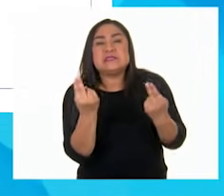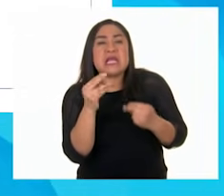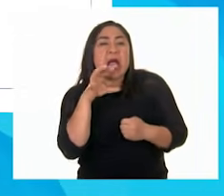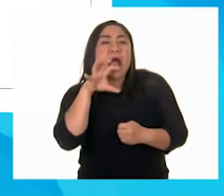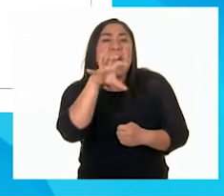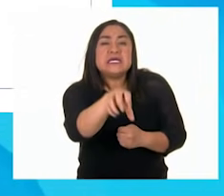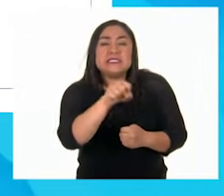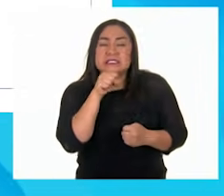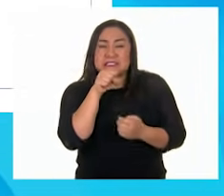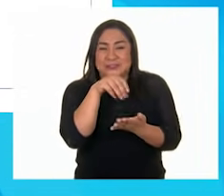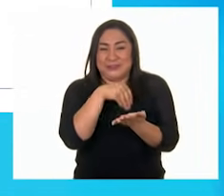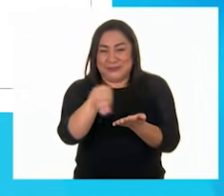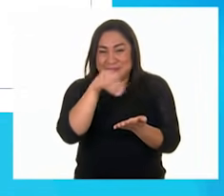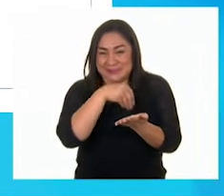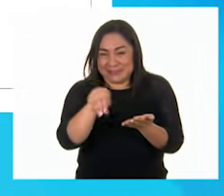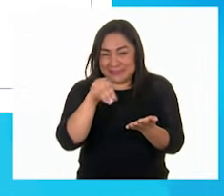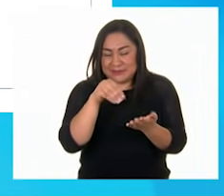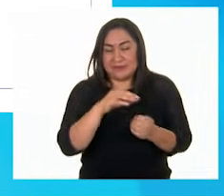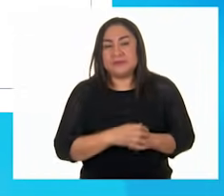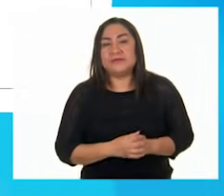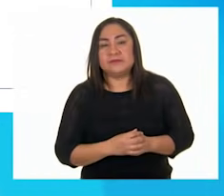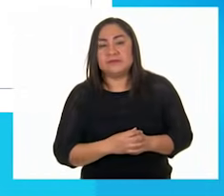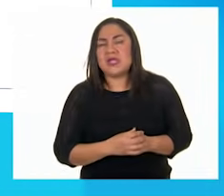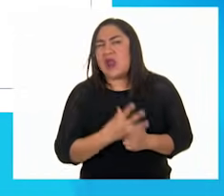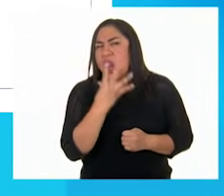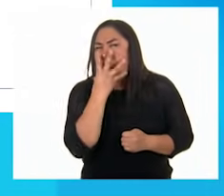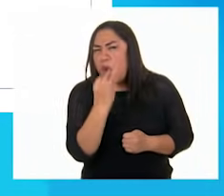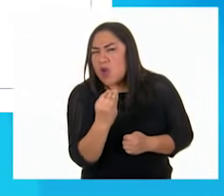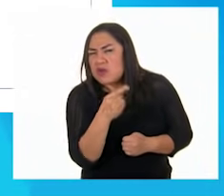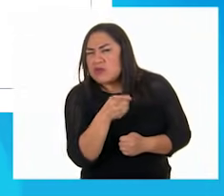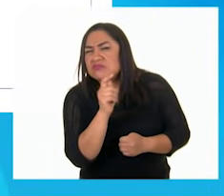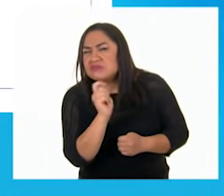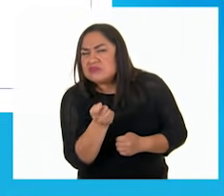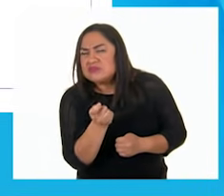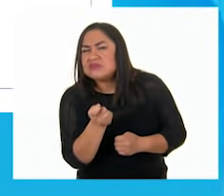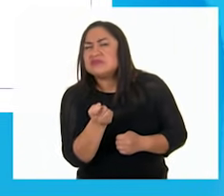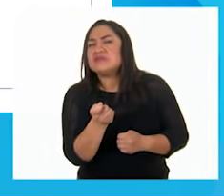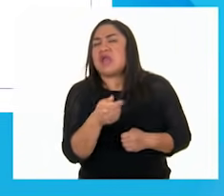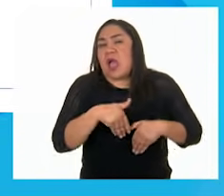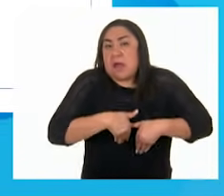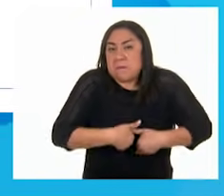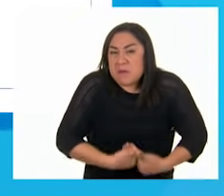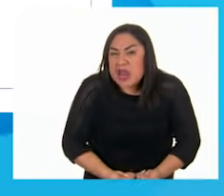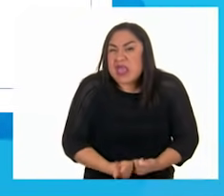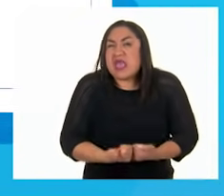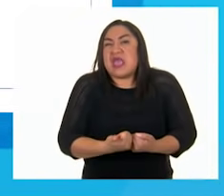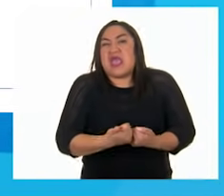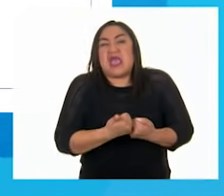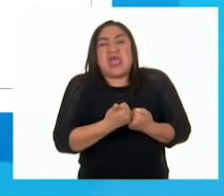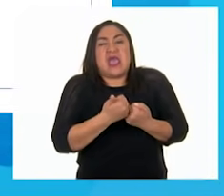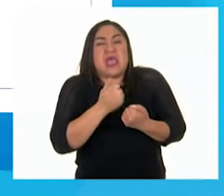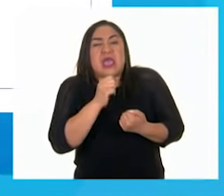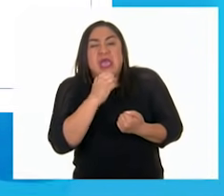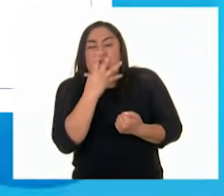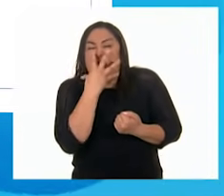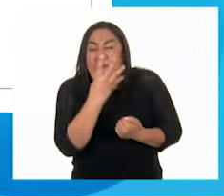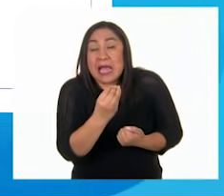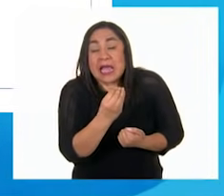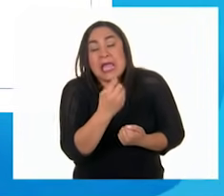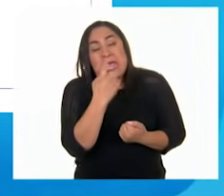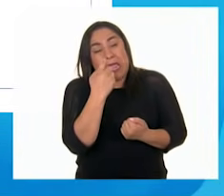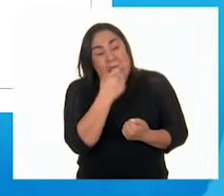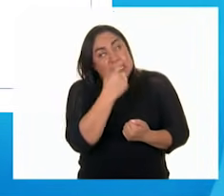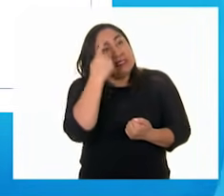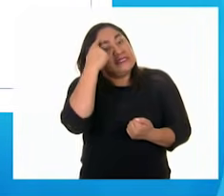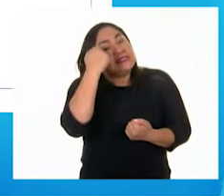cerditos. ¿Cómo es este lobo? Es terco, feroz, hambriento. Por eso intenta